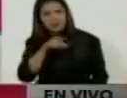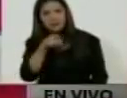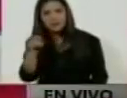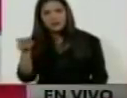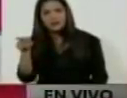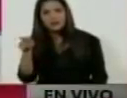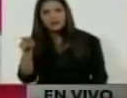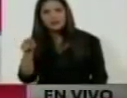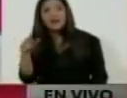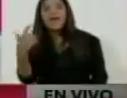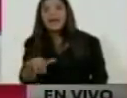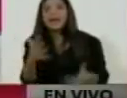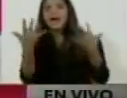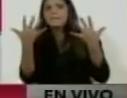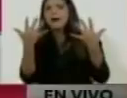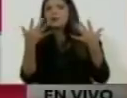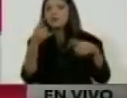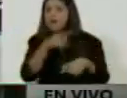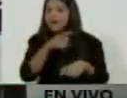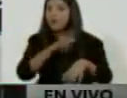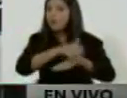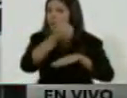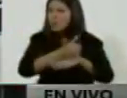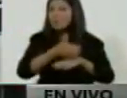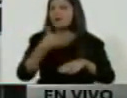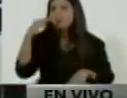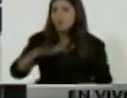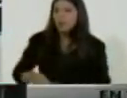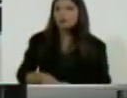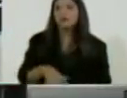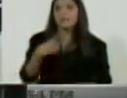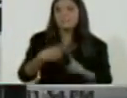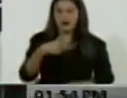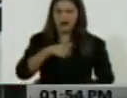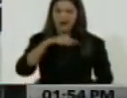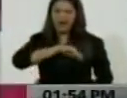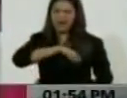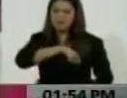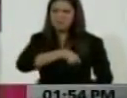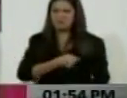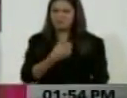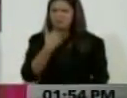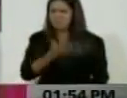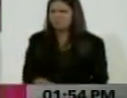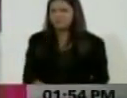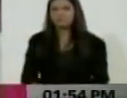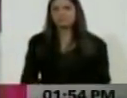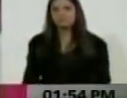Él tiene las manos manchadas en sangre, además del alma podrida.